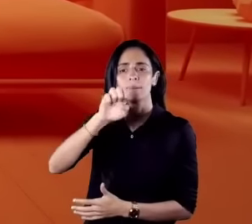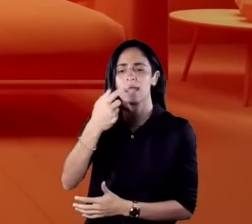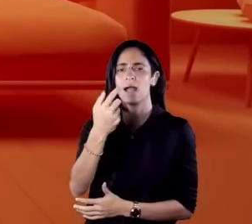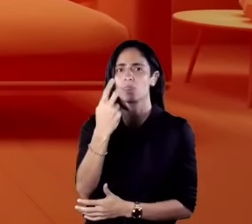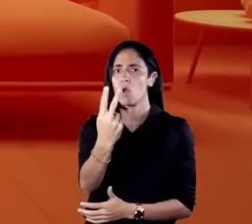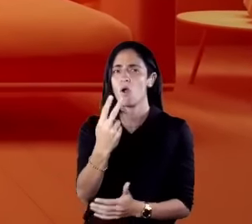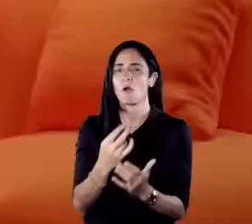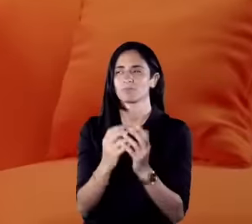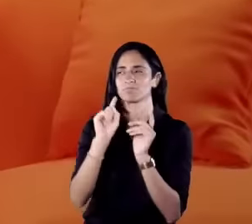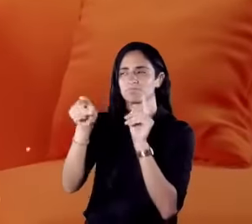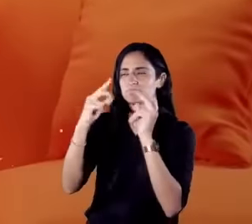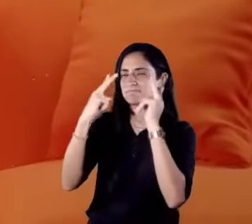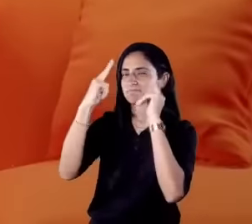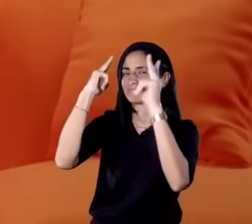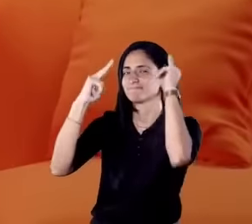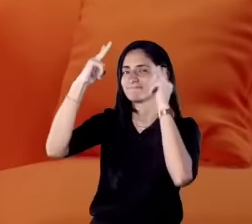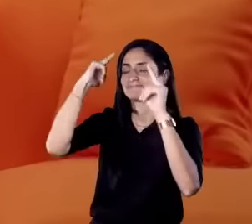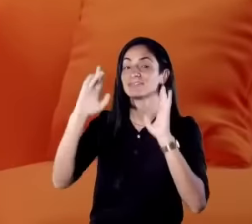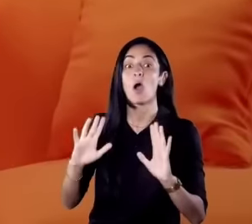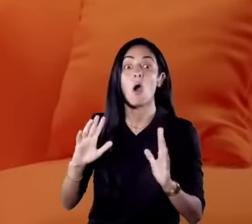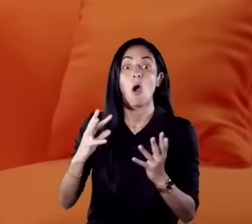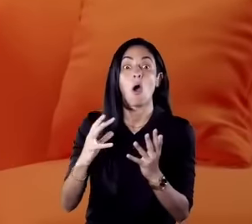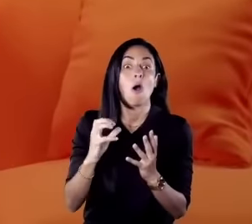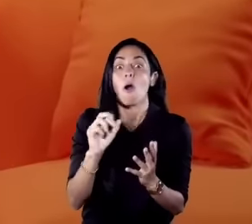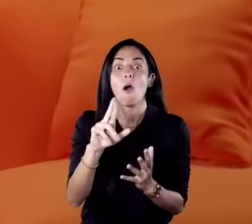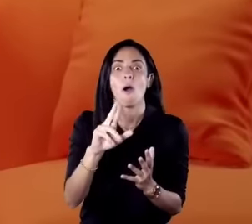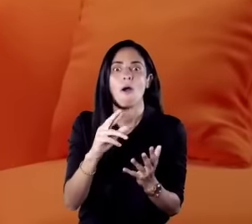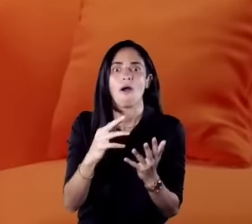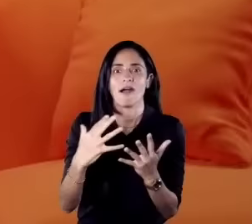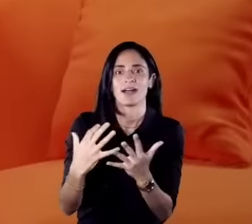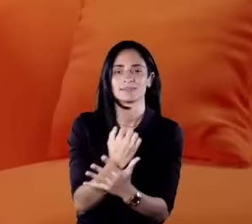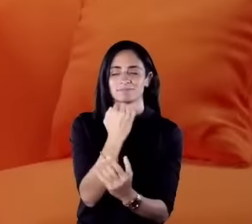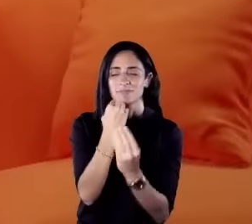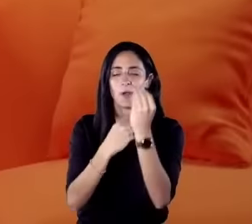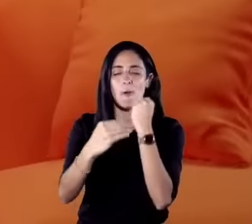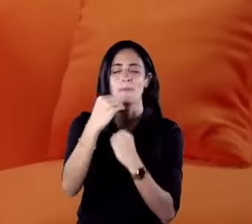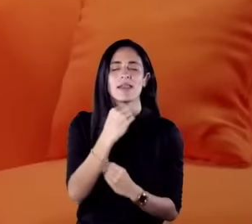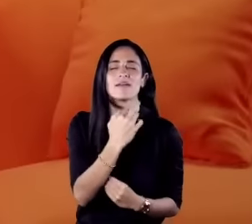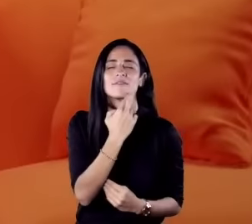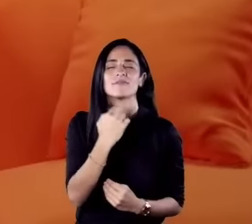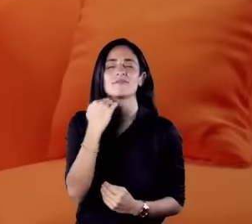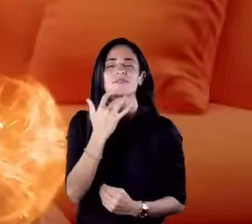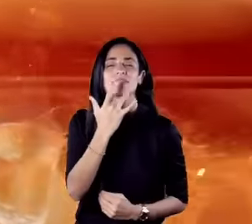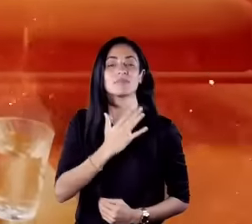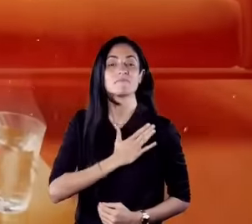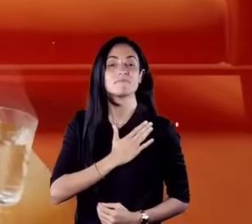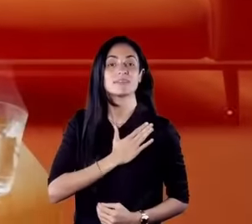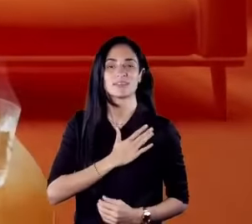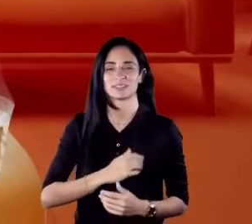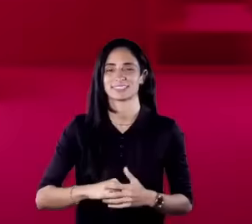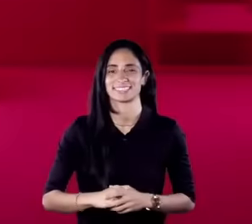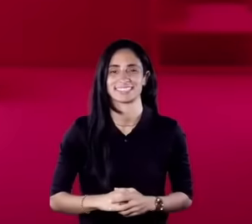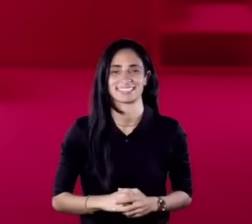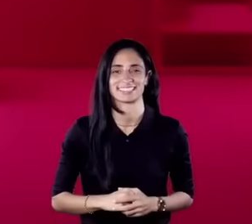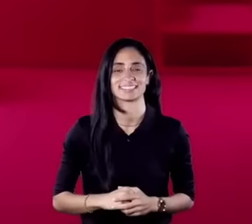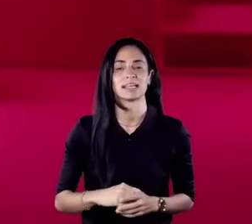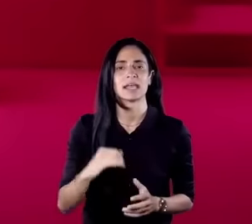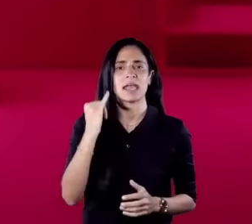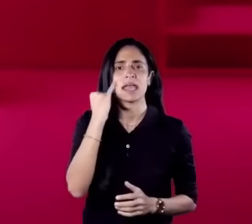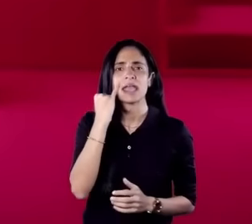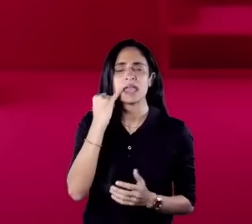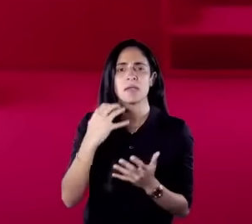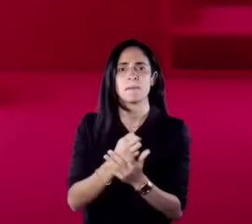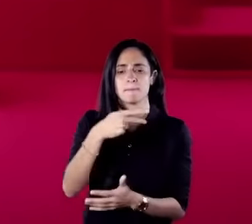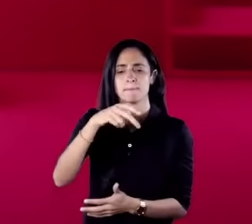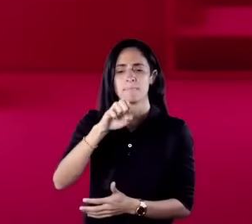me voy para el Beauty. O mejor, me voy a mi restaurante favorito. ¿Qué yo haría si me pego en